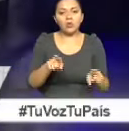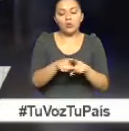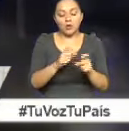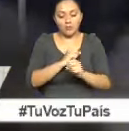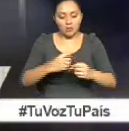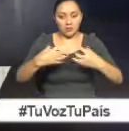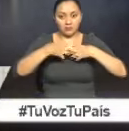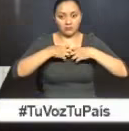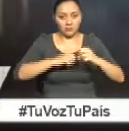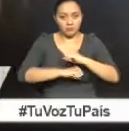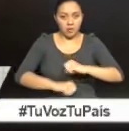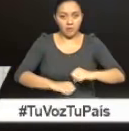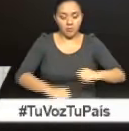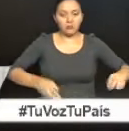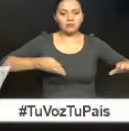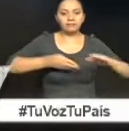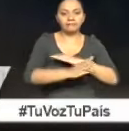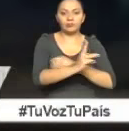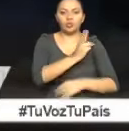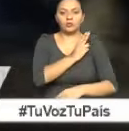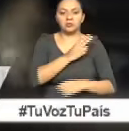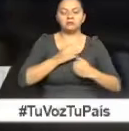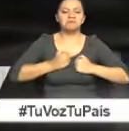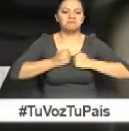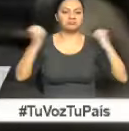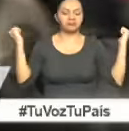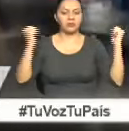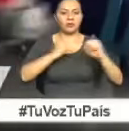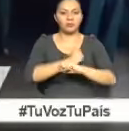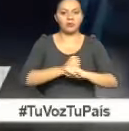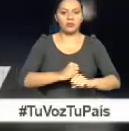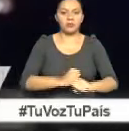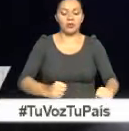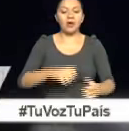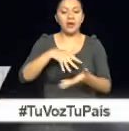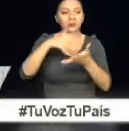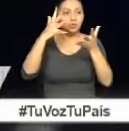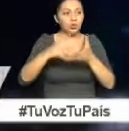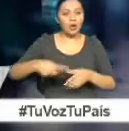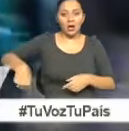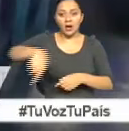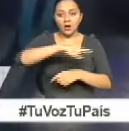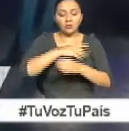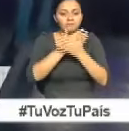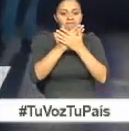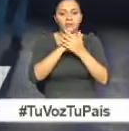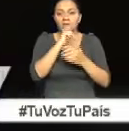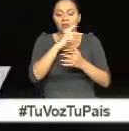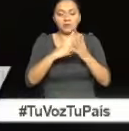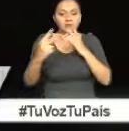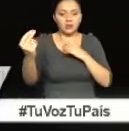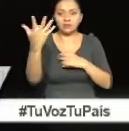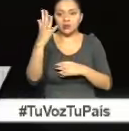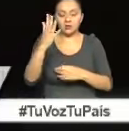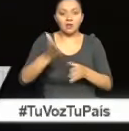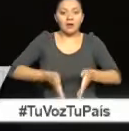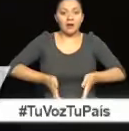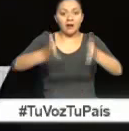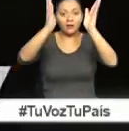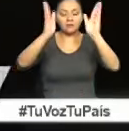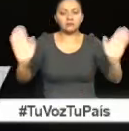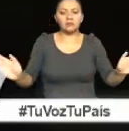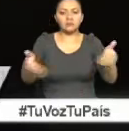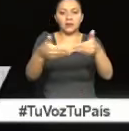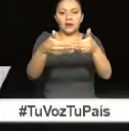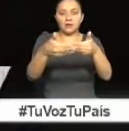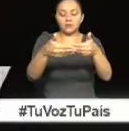bombas entraron en la universidad, donde algunos estudiantes continúan atrapados. Las carreteras que llevan al centro están cerradas.